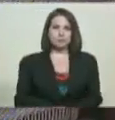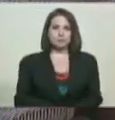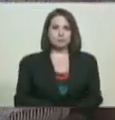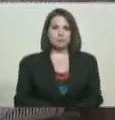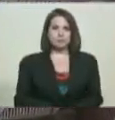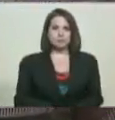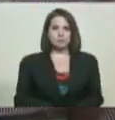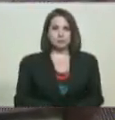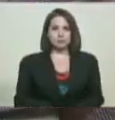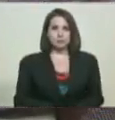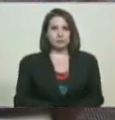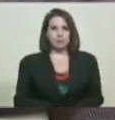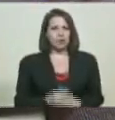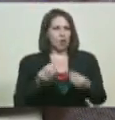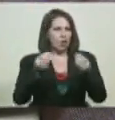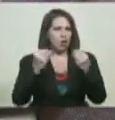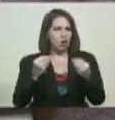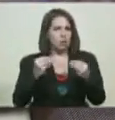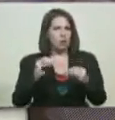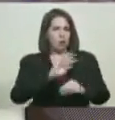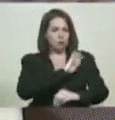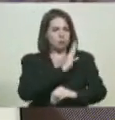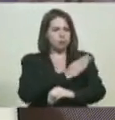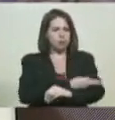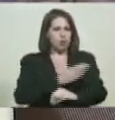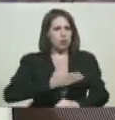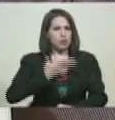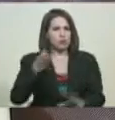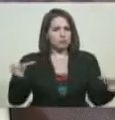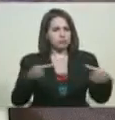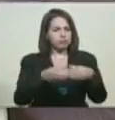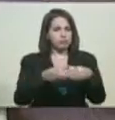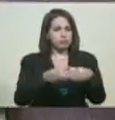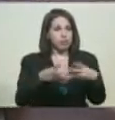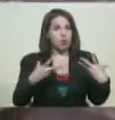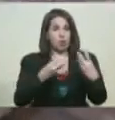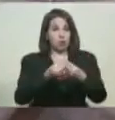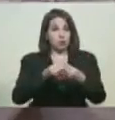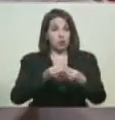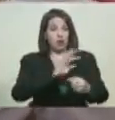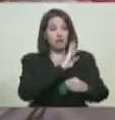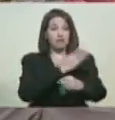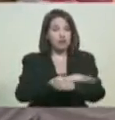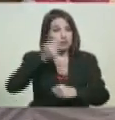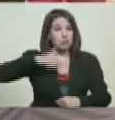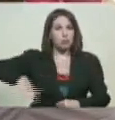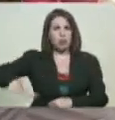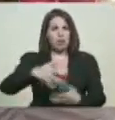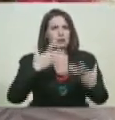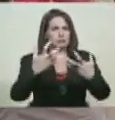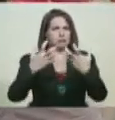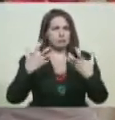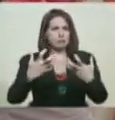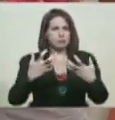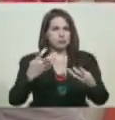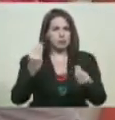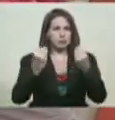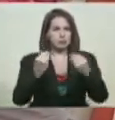y sin la gran alianza gran polo patriótico tampoco y sin la fuerza del poder popular en los movimientos de masas tampoco